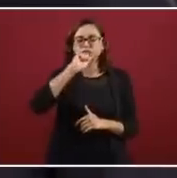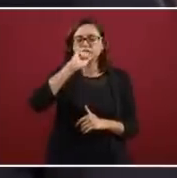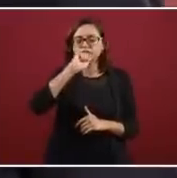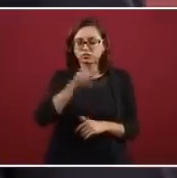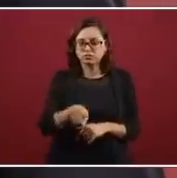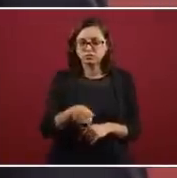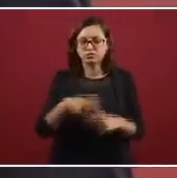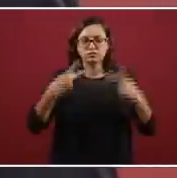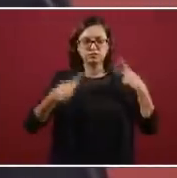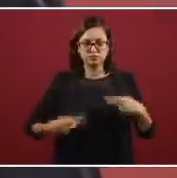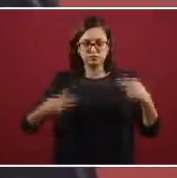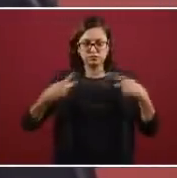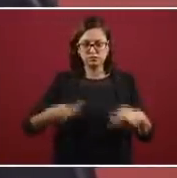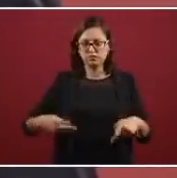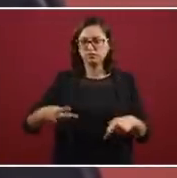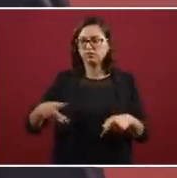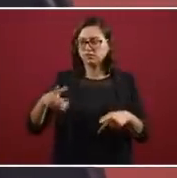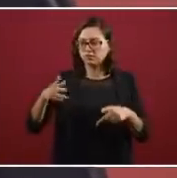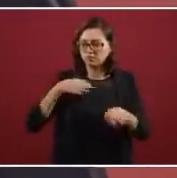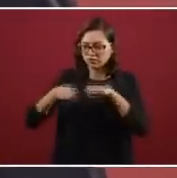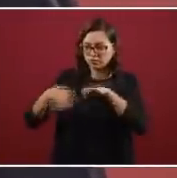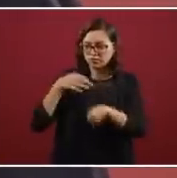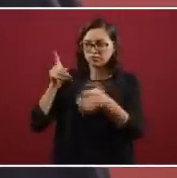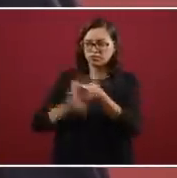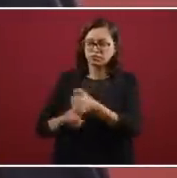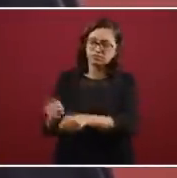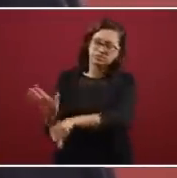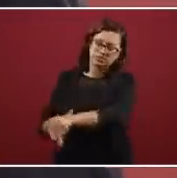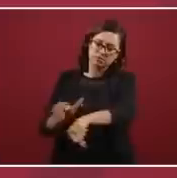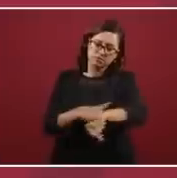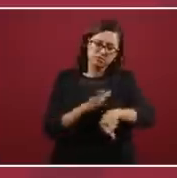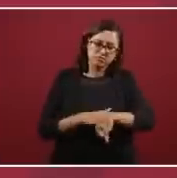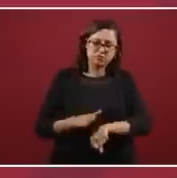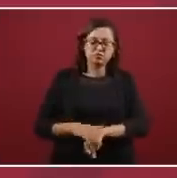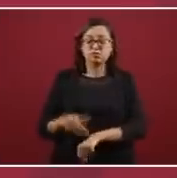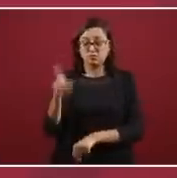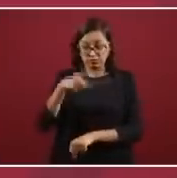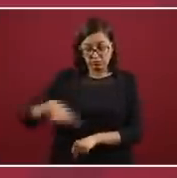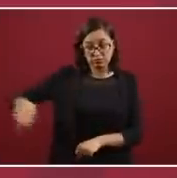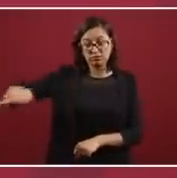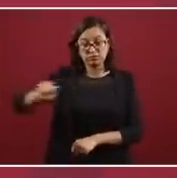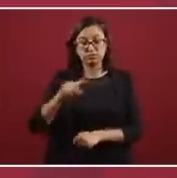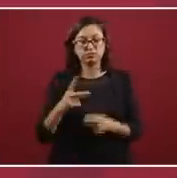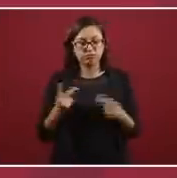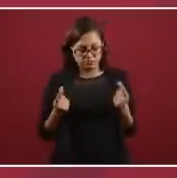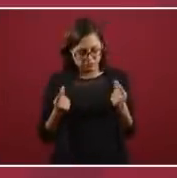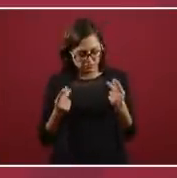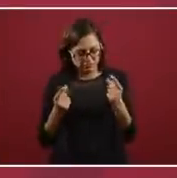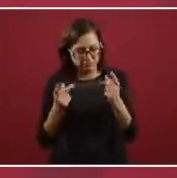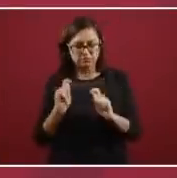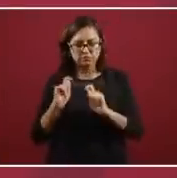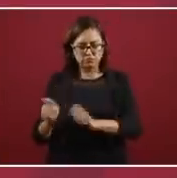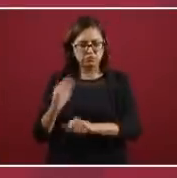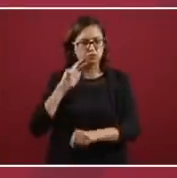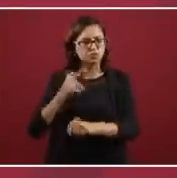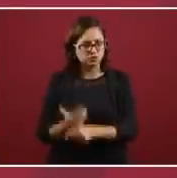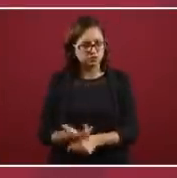llamado a los trabajadores para que ellos hagan lo que les